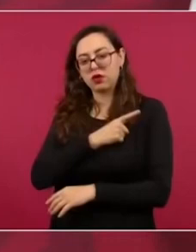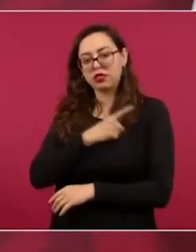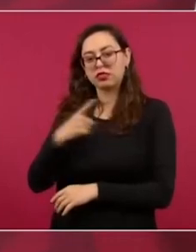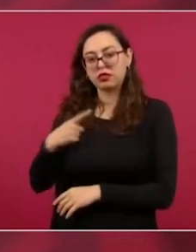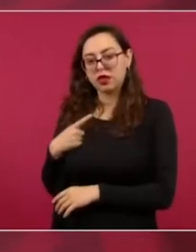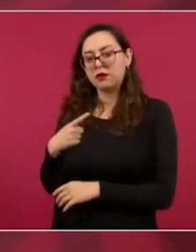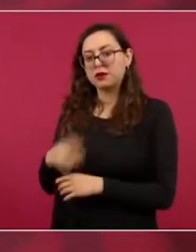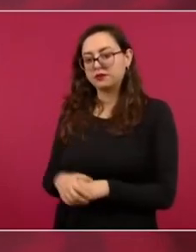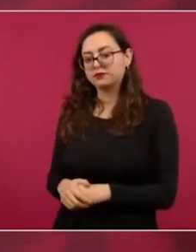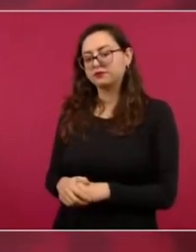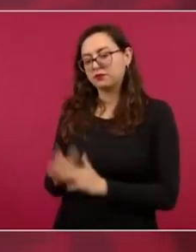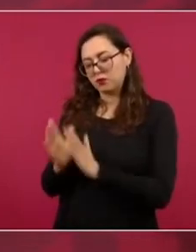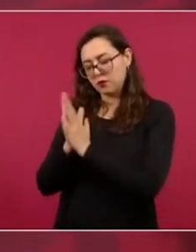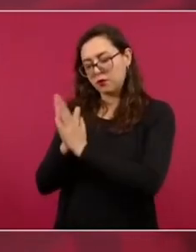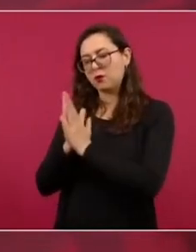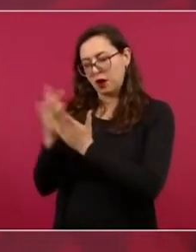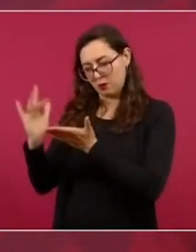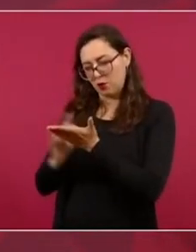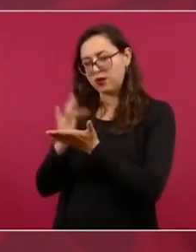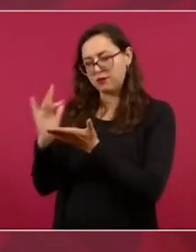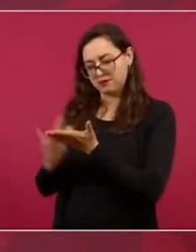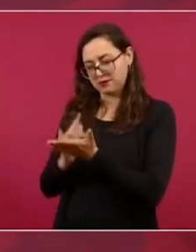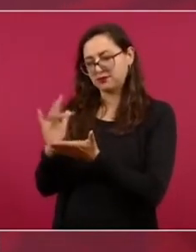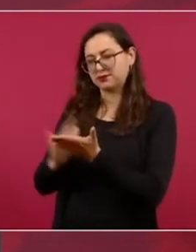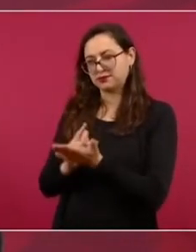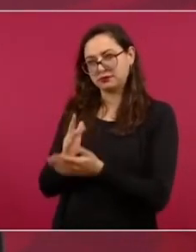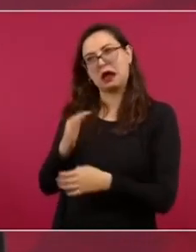Ni me pedí apoyo para eso.